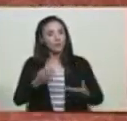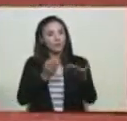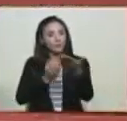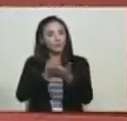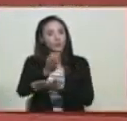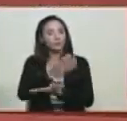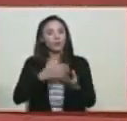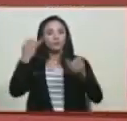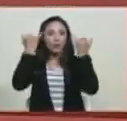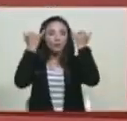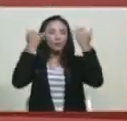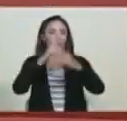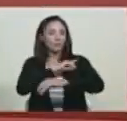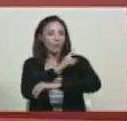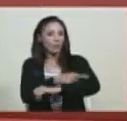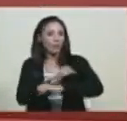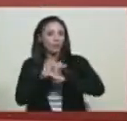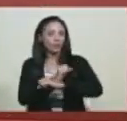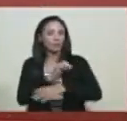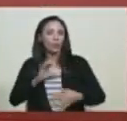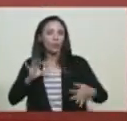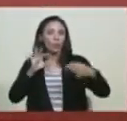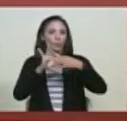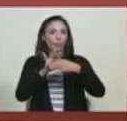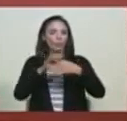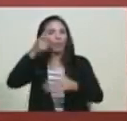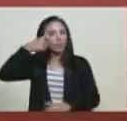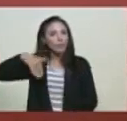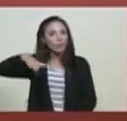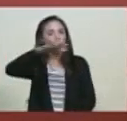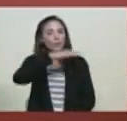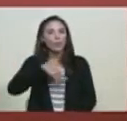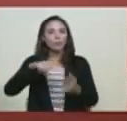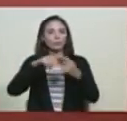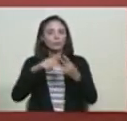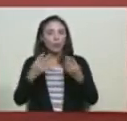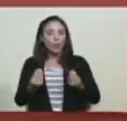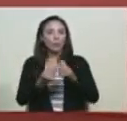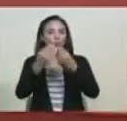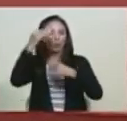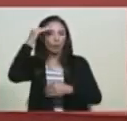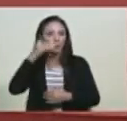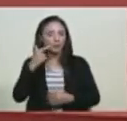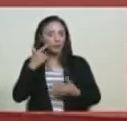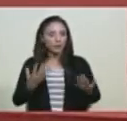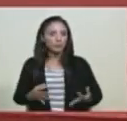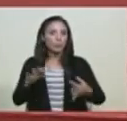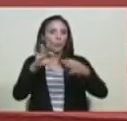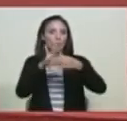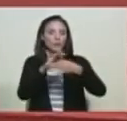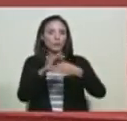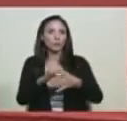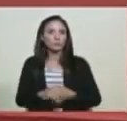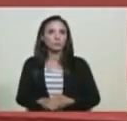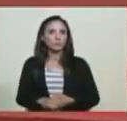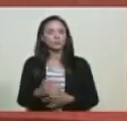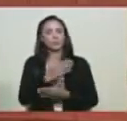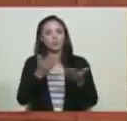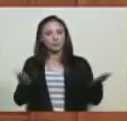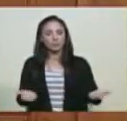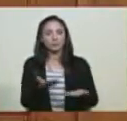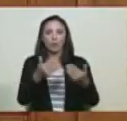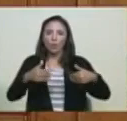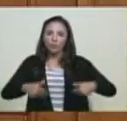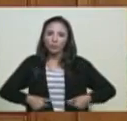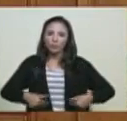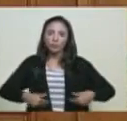a fortalecer la unión bolivariana y revolucionaria de la Fuerza Armada Nacional Bolivariana, a reforzar la